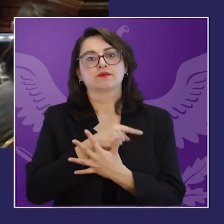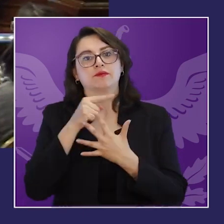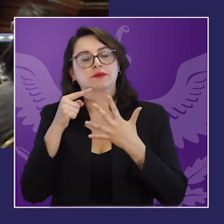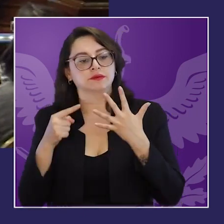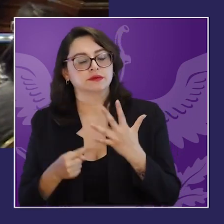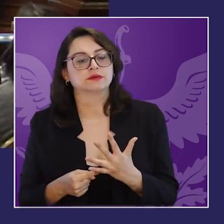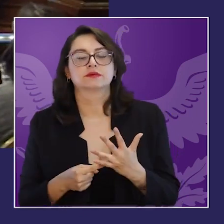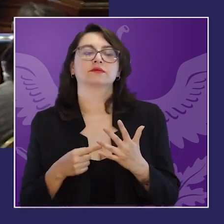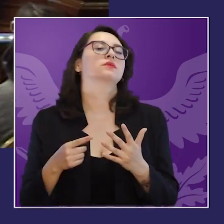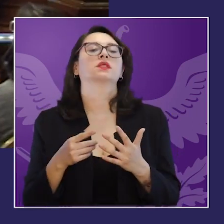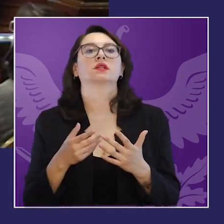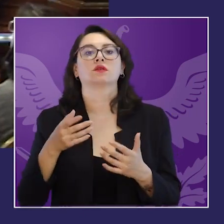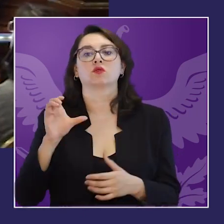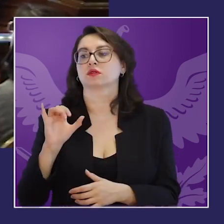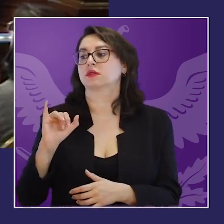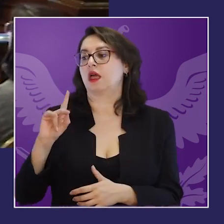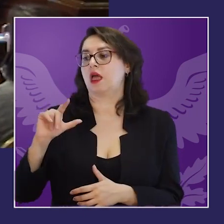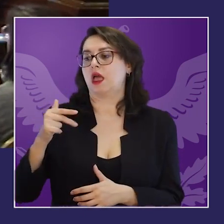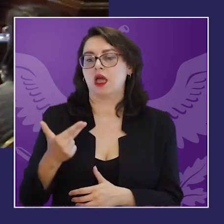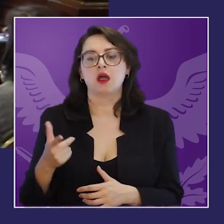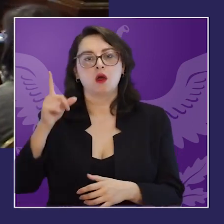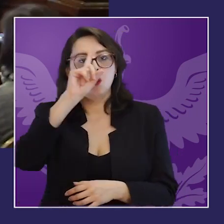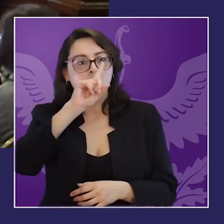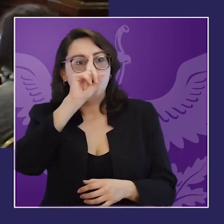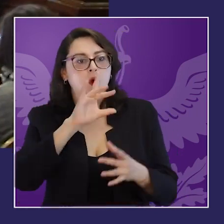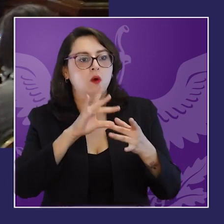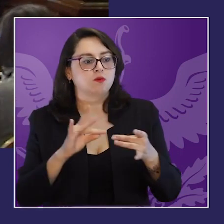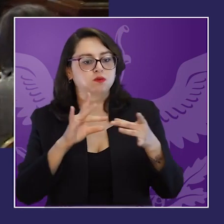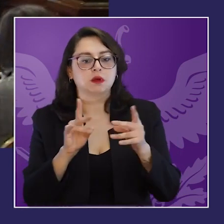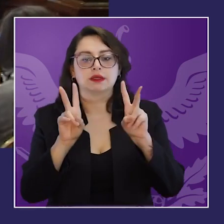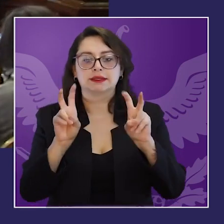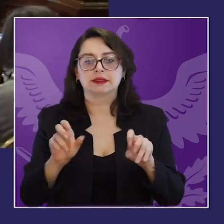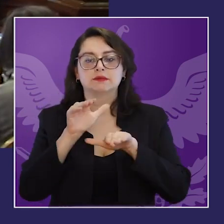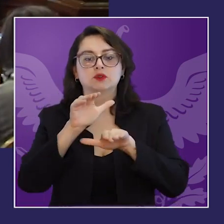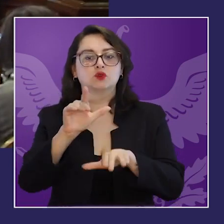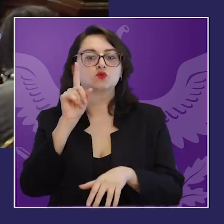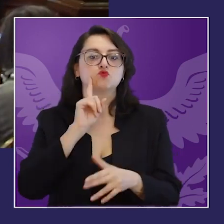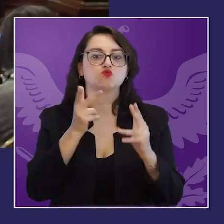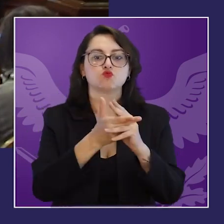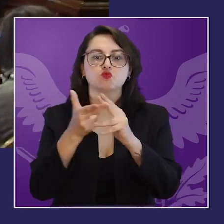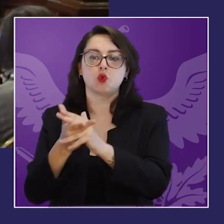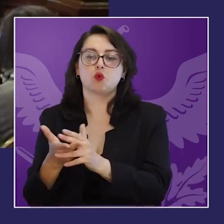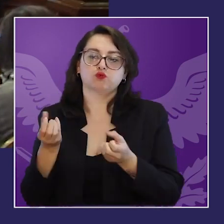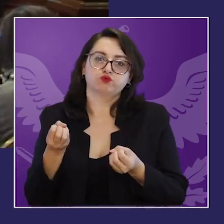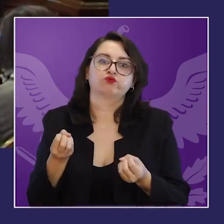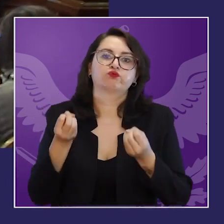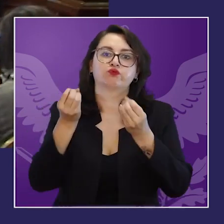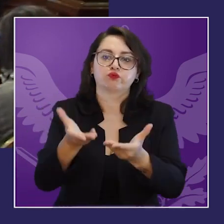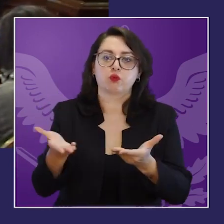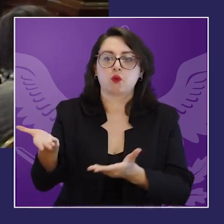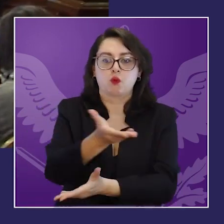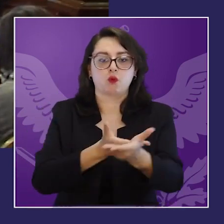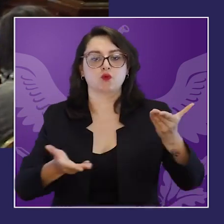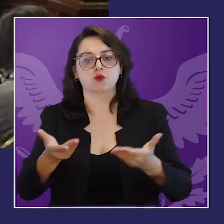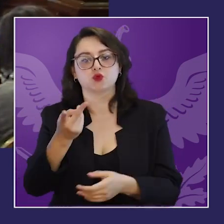parlamentaria. Pues bien, estas son una serie de medidas que la Corte ha ordenado en casos de feminicidios que esperamos que sean de utilidad en